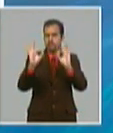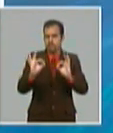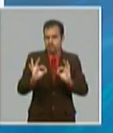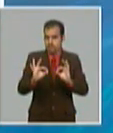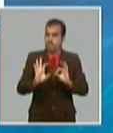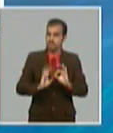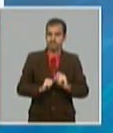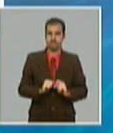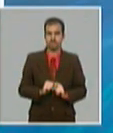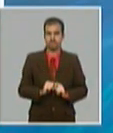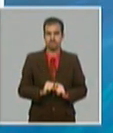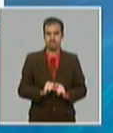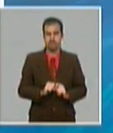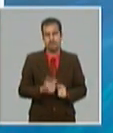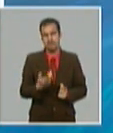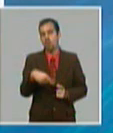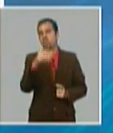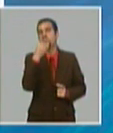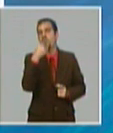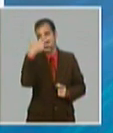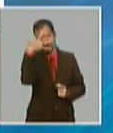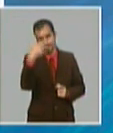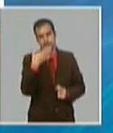o voy a explicar y voy a tratar de que ustedes entiendan